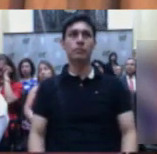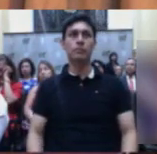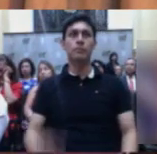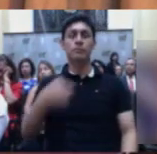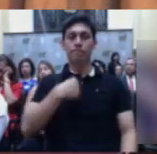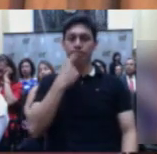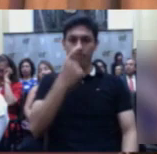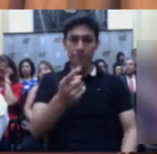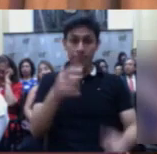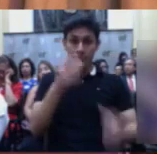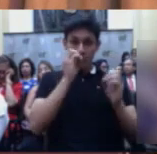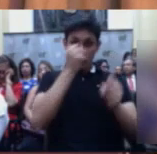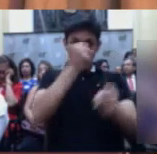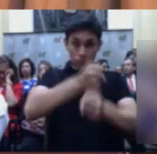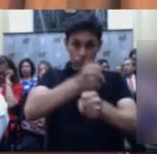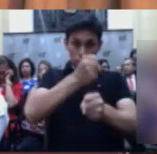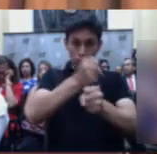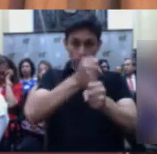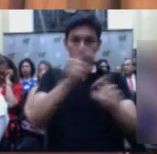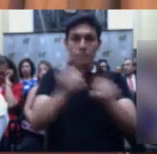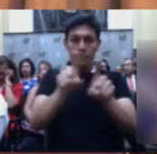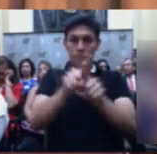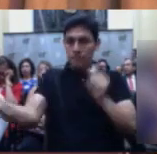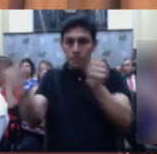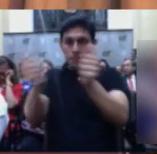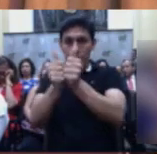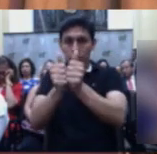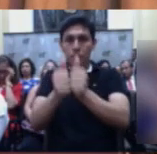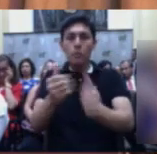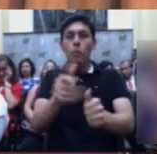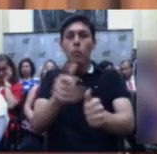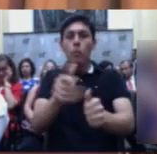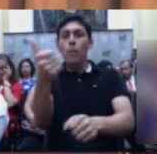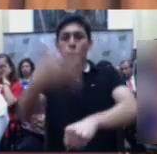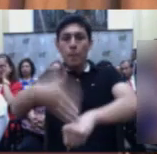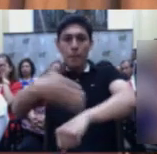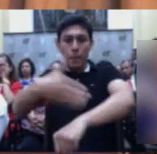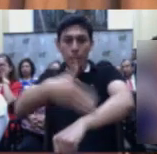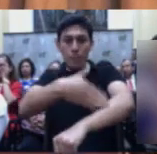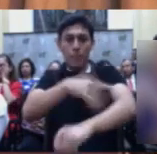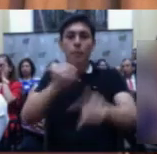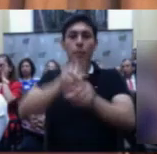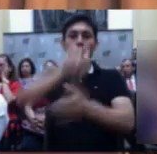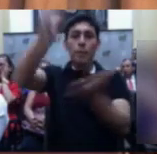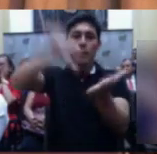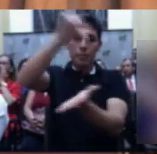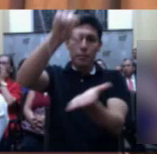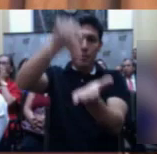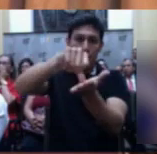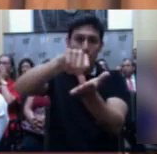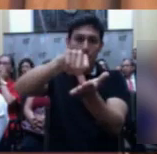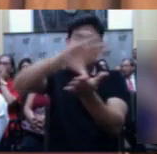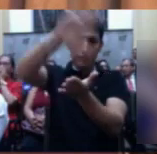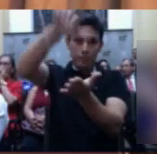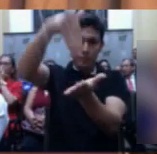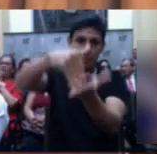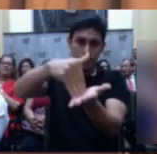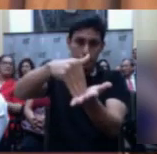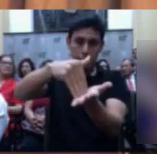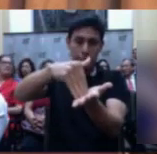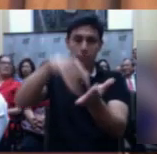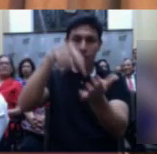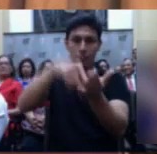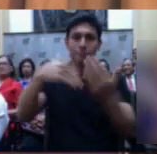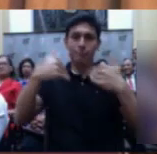mencionada obra vino también acompañada con otras mejoras, como la renovación del Parque Central, que ahora cuenta con un